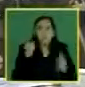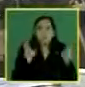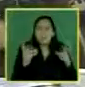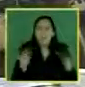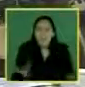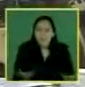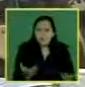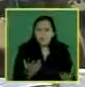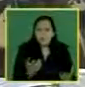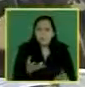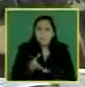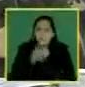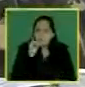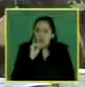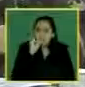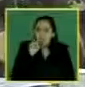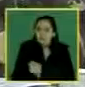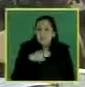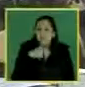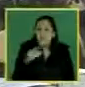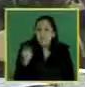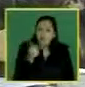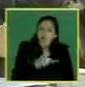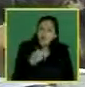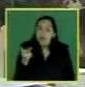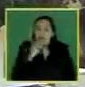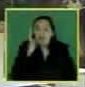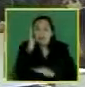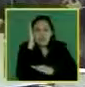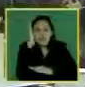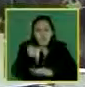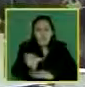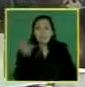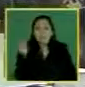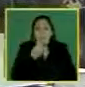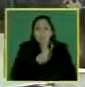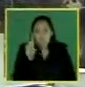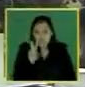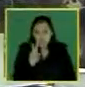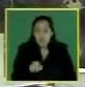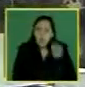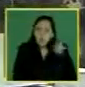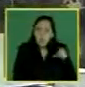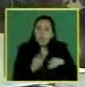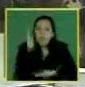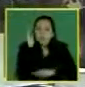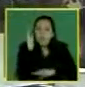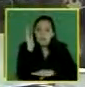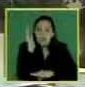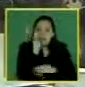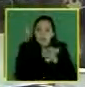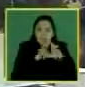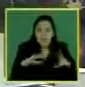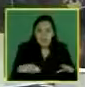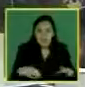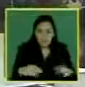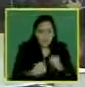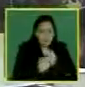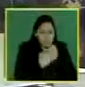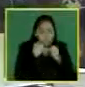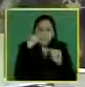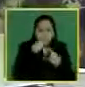fue el de si existían o no dos iglesias en Venezuela, planteándose que hubiese una iglesia de los cristianos de base que